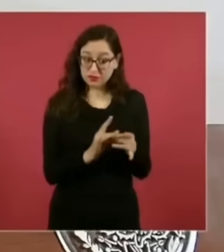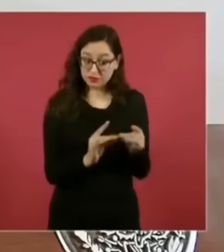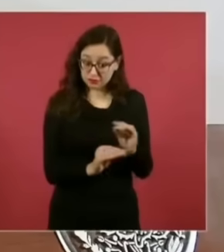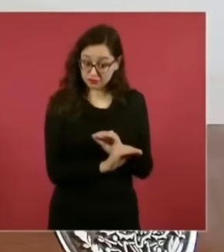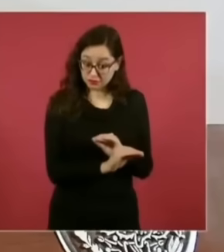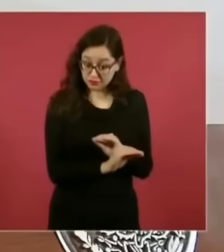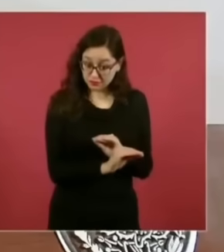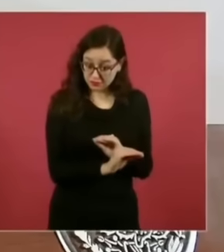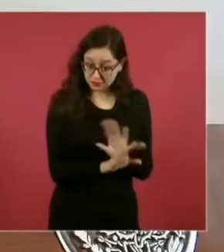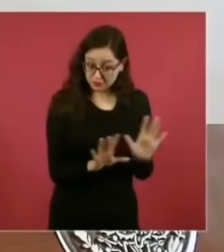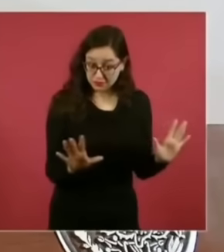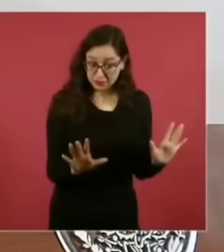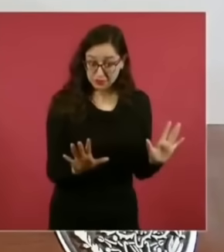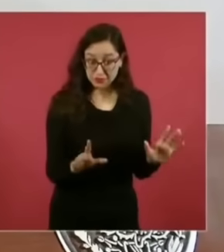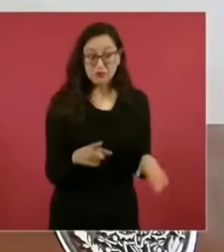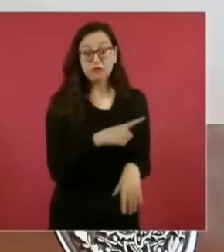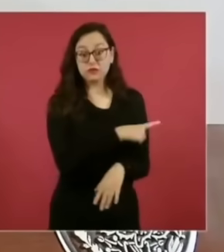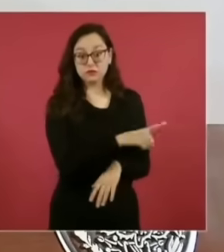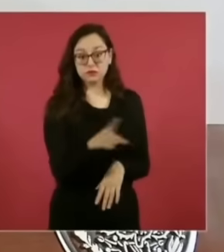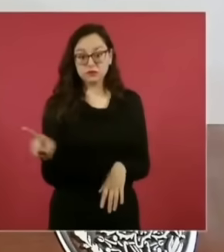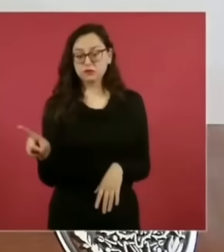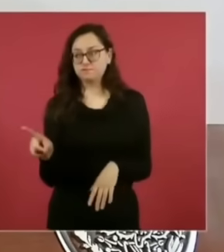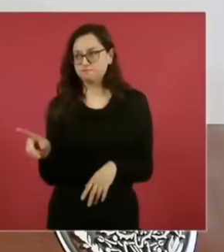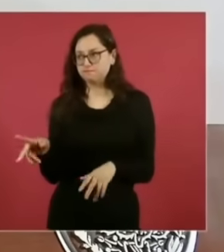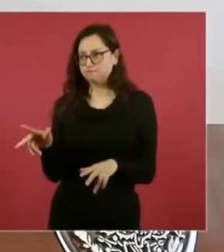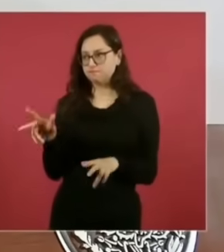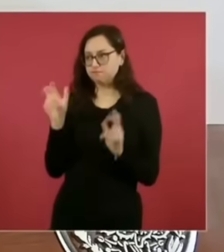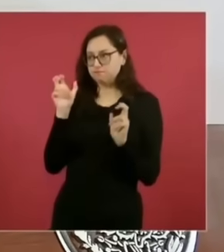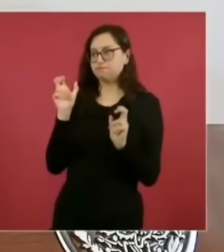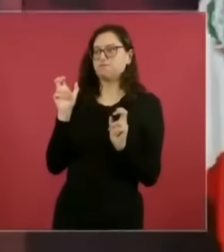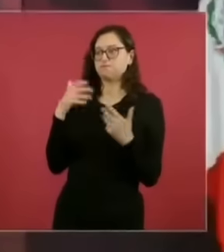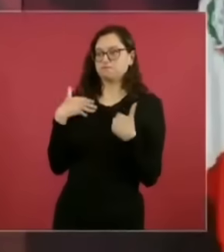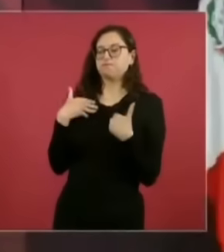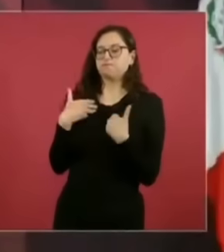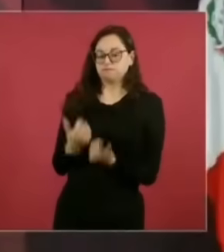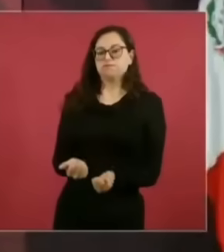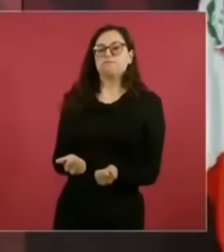Y lo registraron todos.